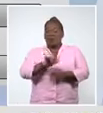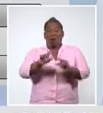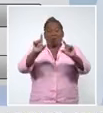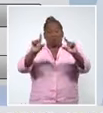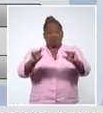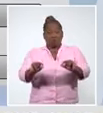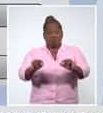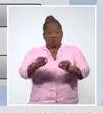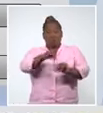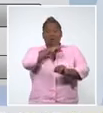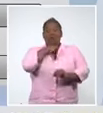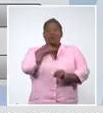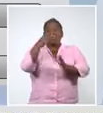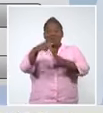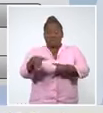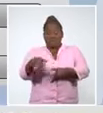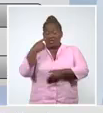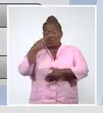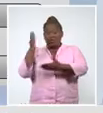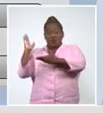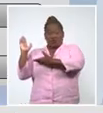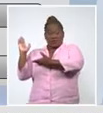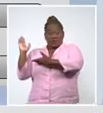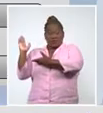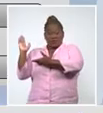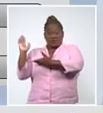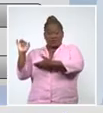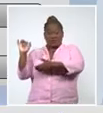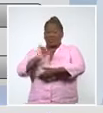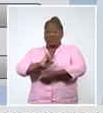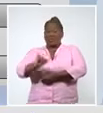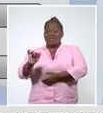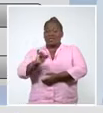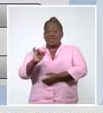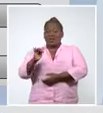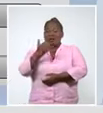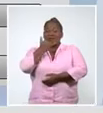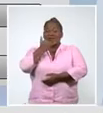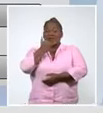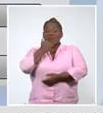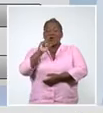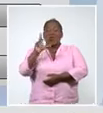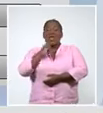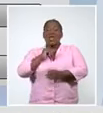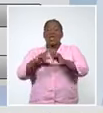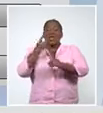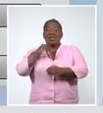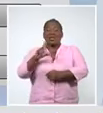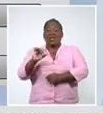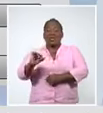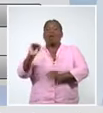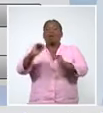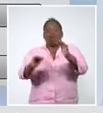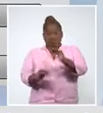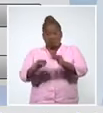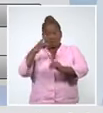de fallecidos, aunque nos pasa como la tasa de letalidad sí ha bajado, pero de todas formas